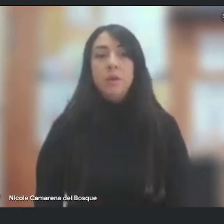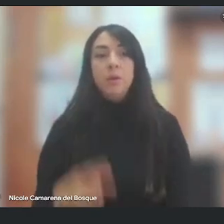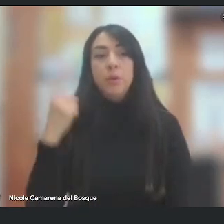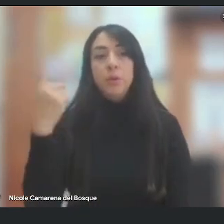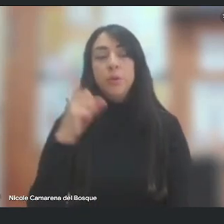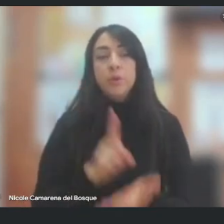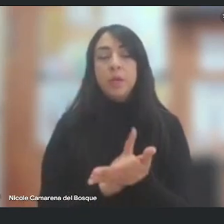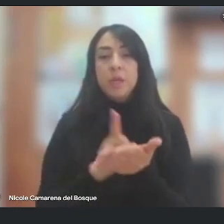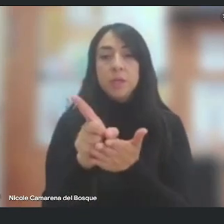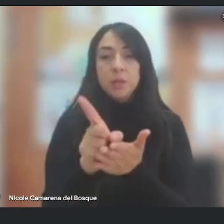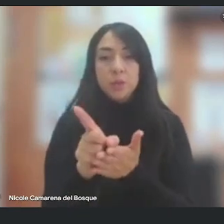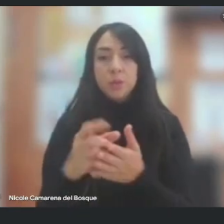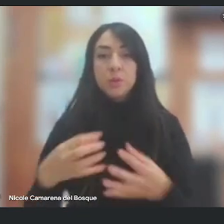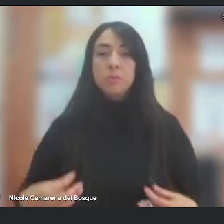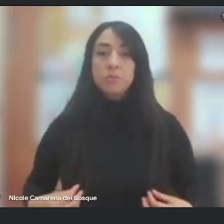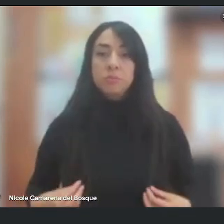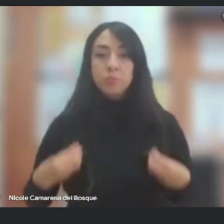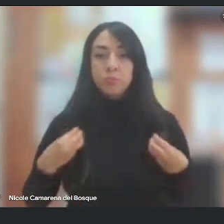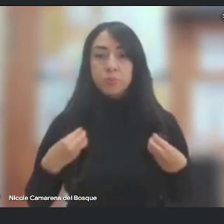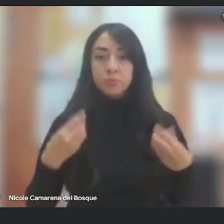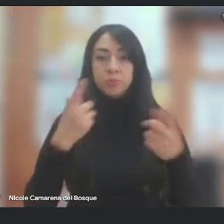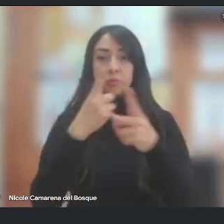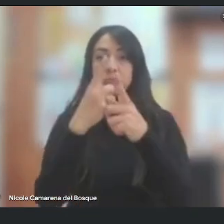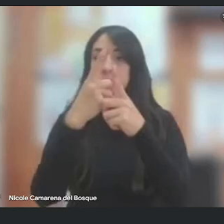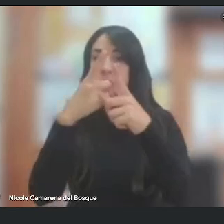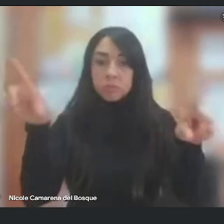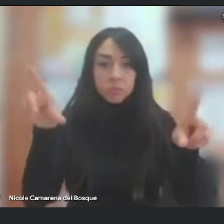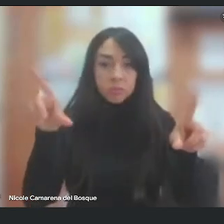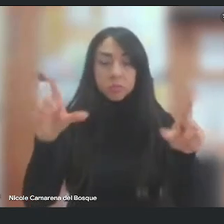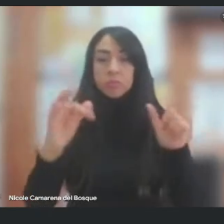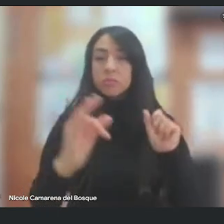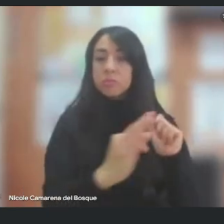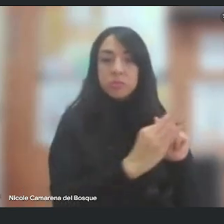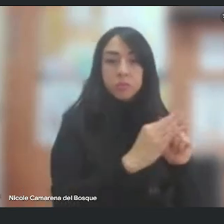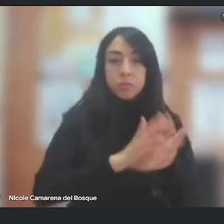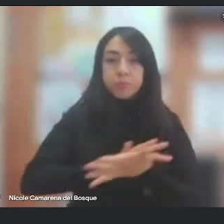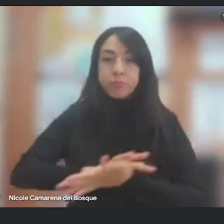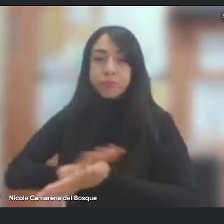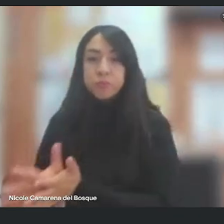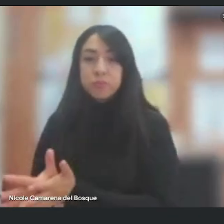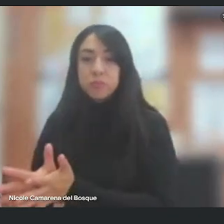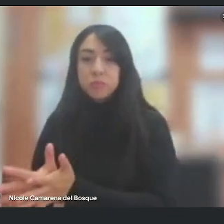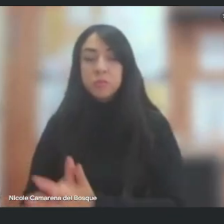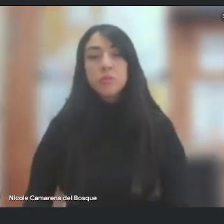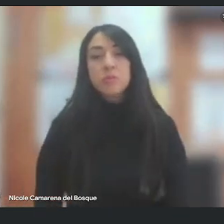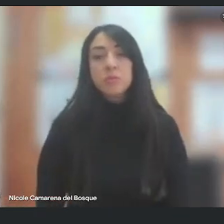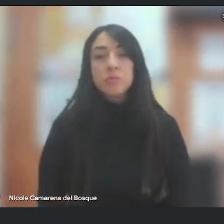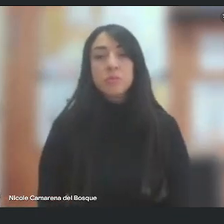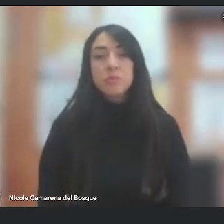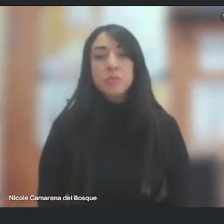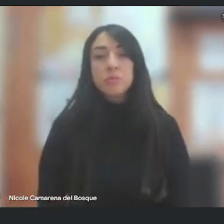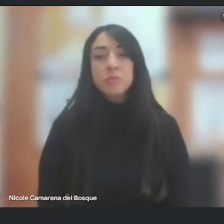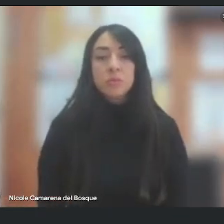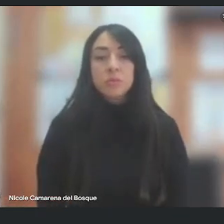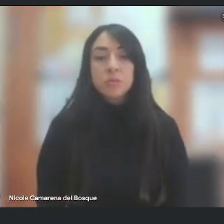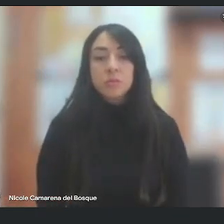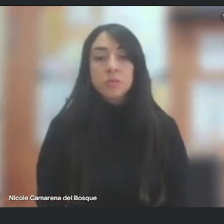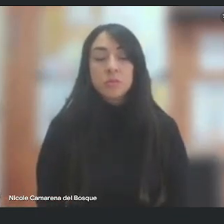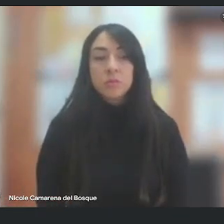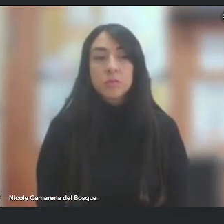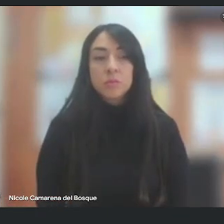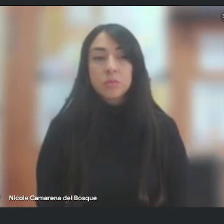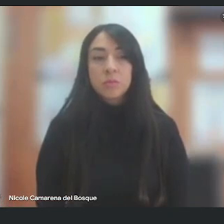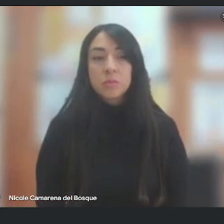personas con discapacidad no deben ser discriminadas ni excluidas en el ejercicio de los derechos humanos, ni en ningún otro ámbito de la vida